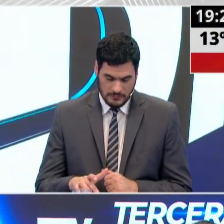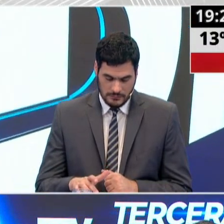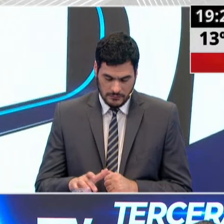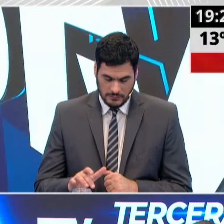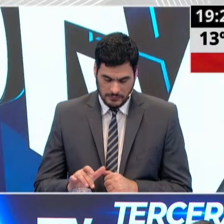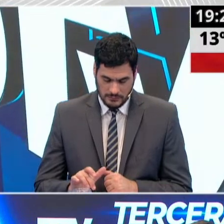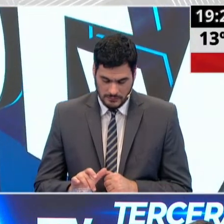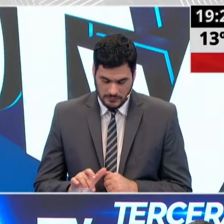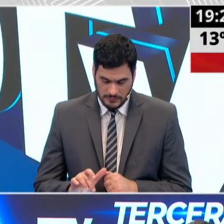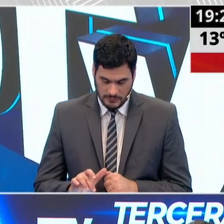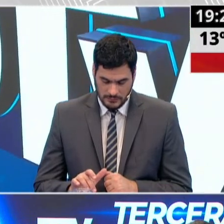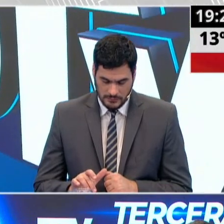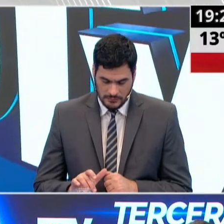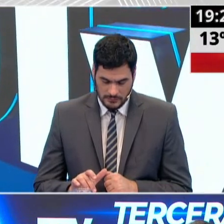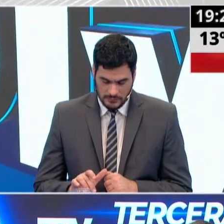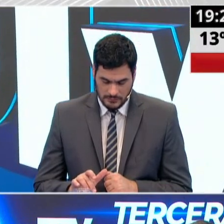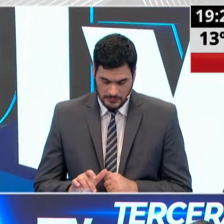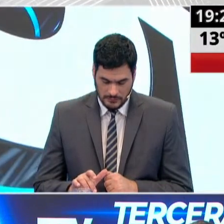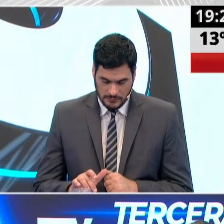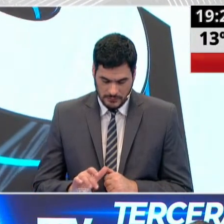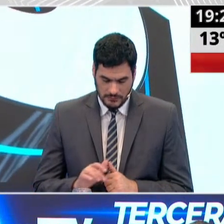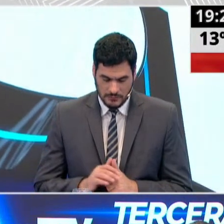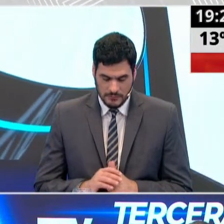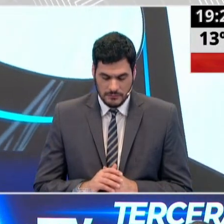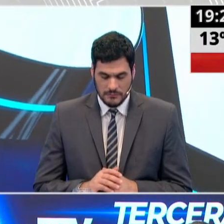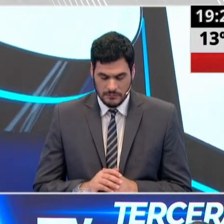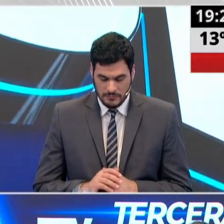¿Cómo se está discutiendo eso en las bases del Frente Renovador?